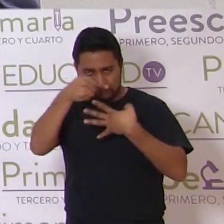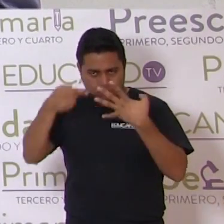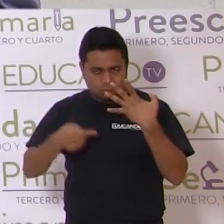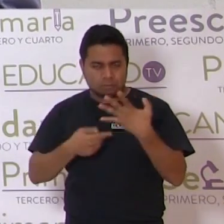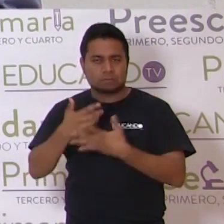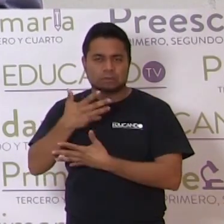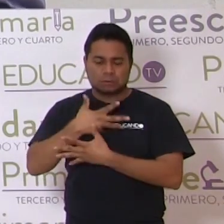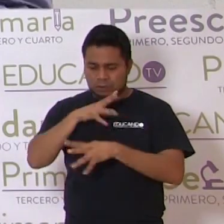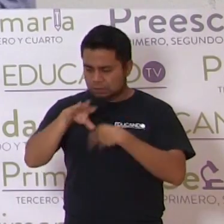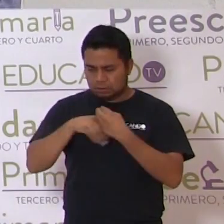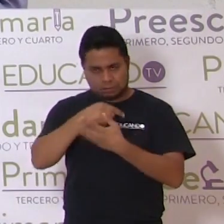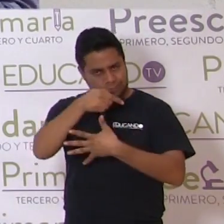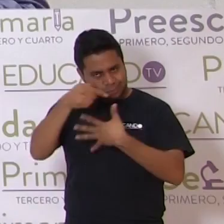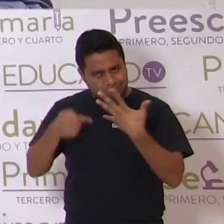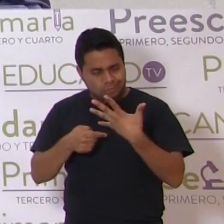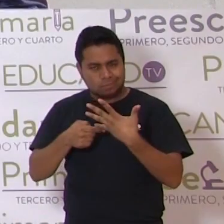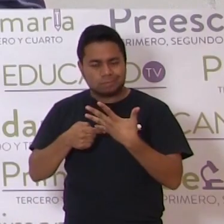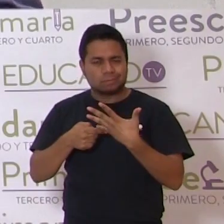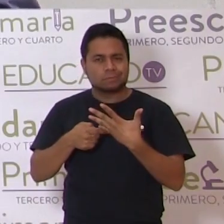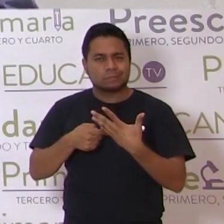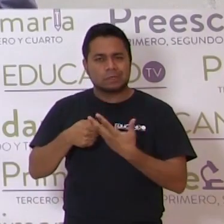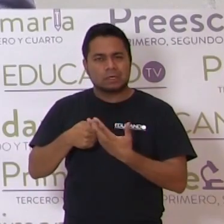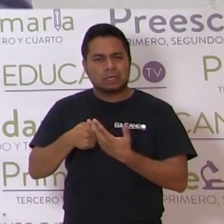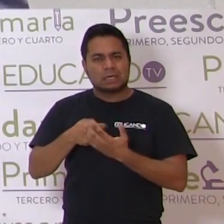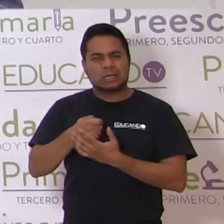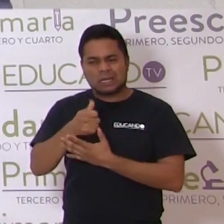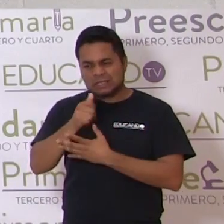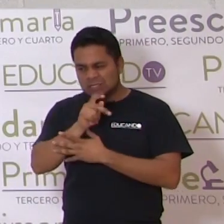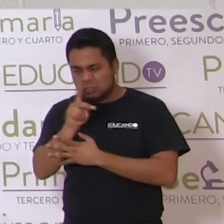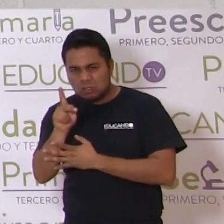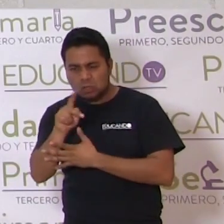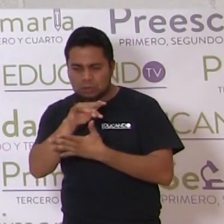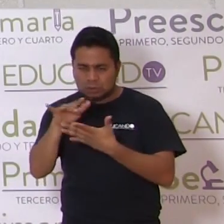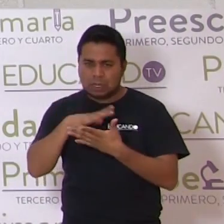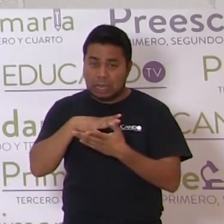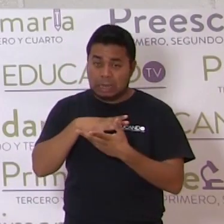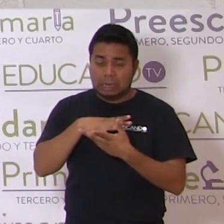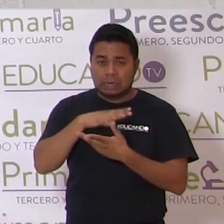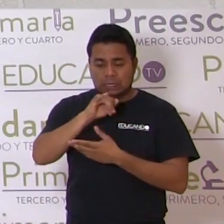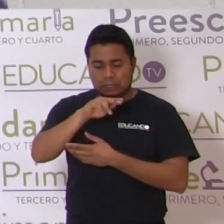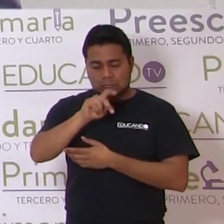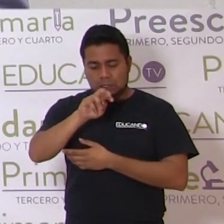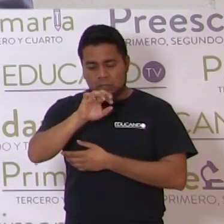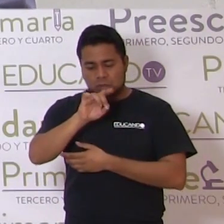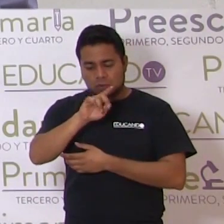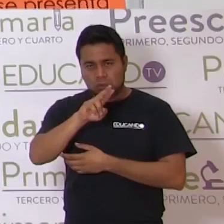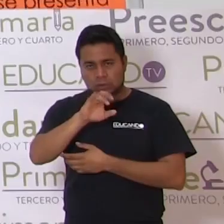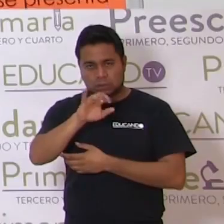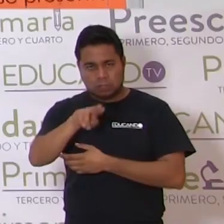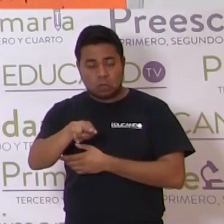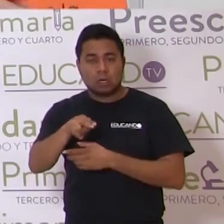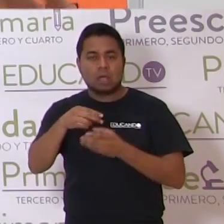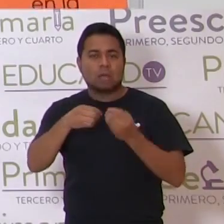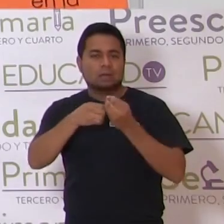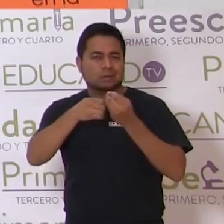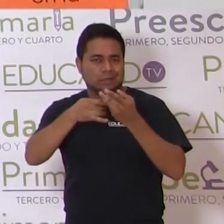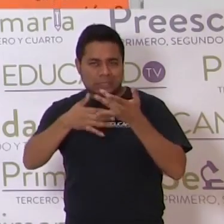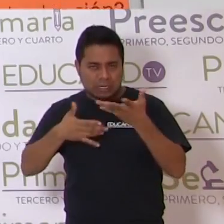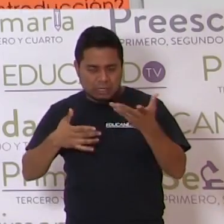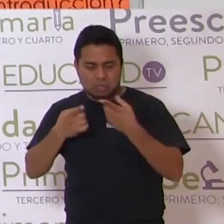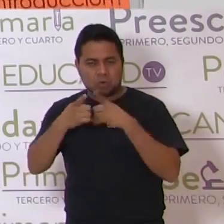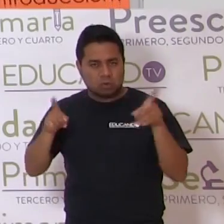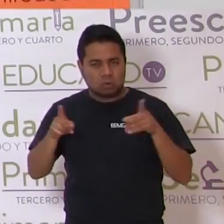elementos en general. Casi todos los textos tienen una introducción, un desarrollo,